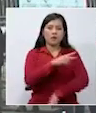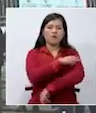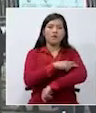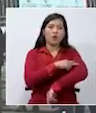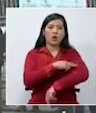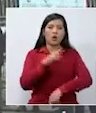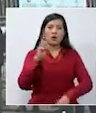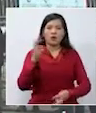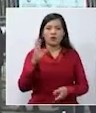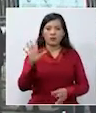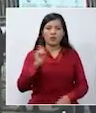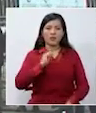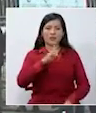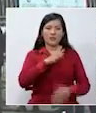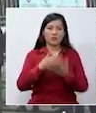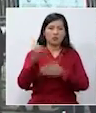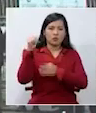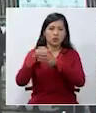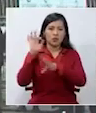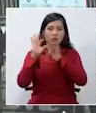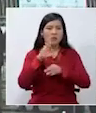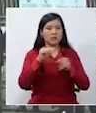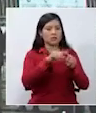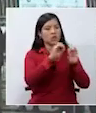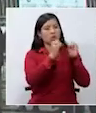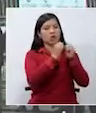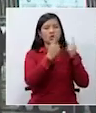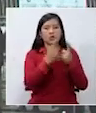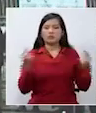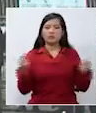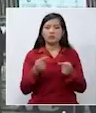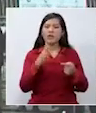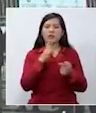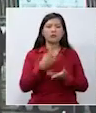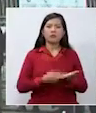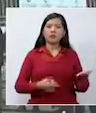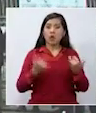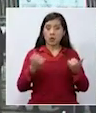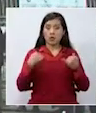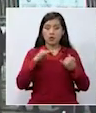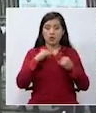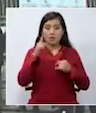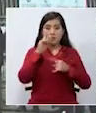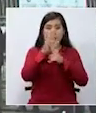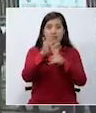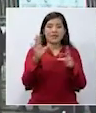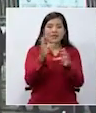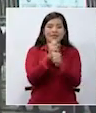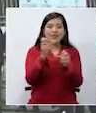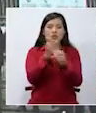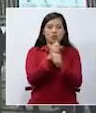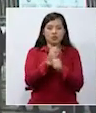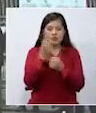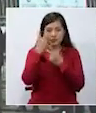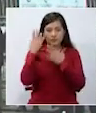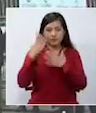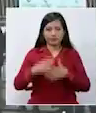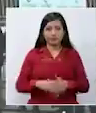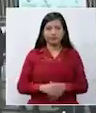Electoral y un dirigente de una de las organizaciones sociales. Hemos preparado un resumen de este debate y se lo presentamos